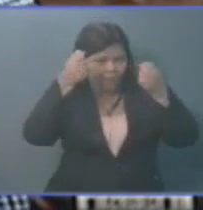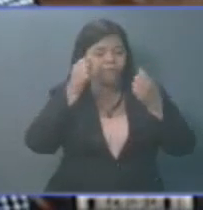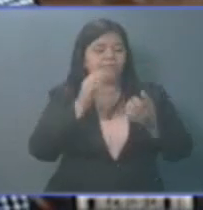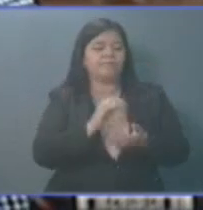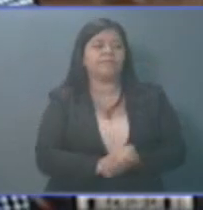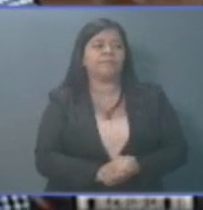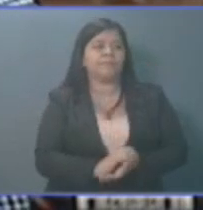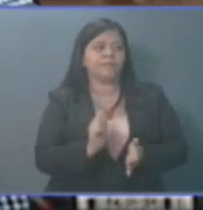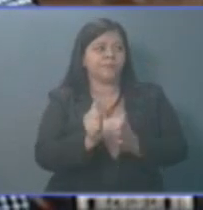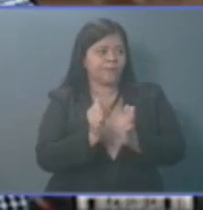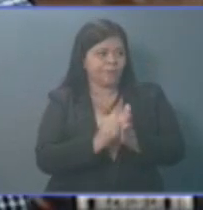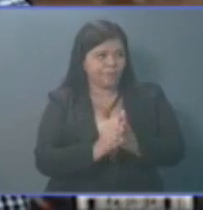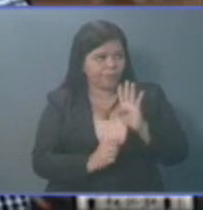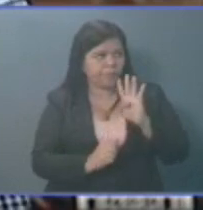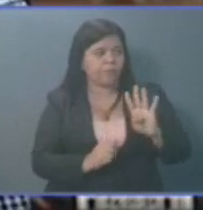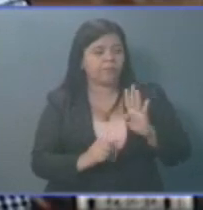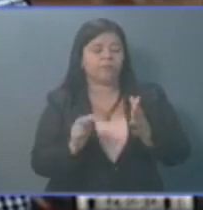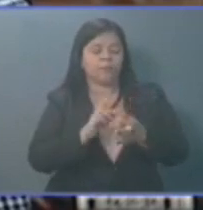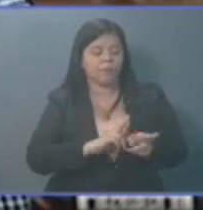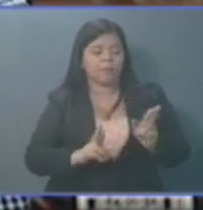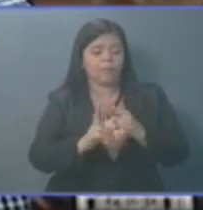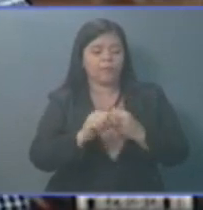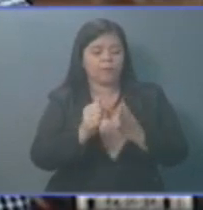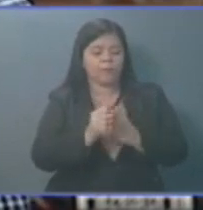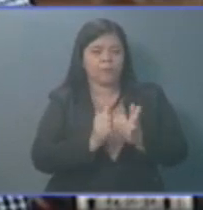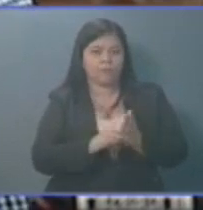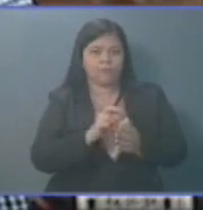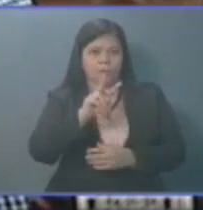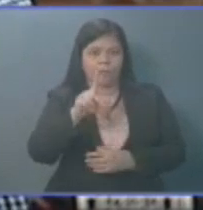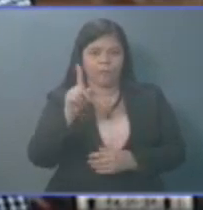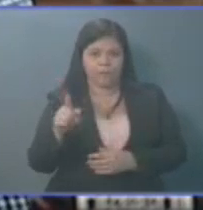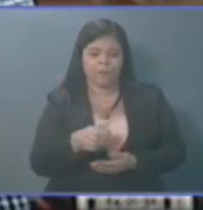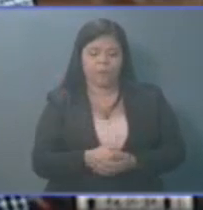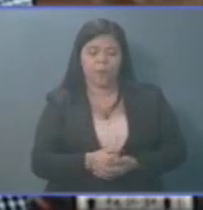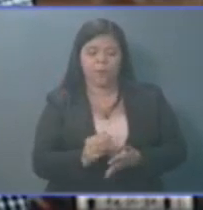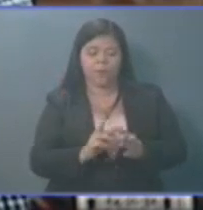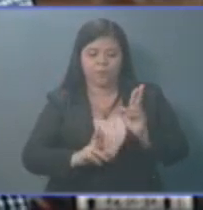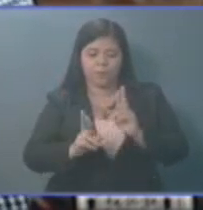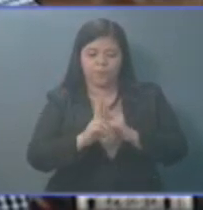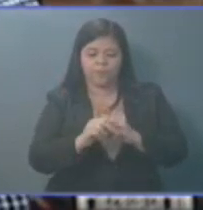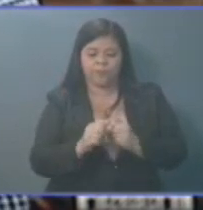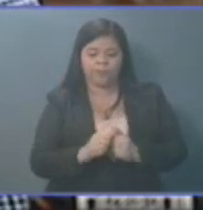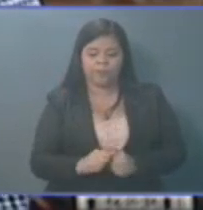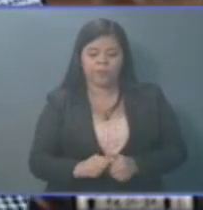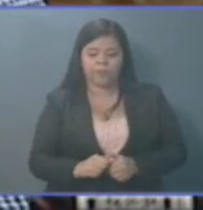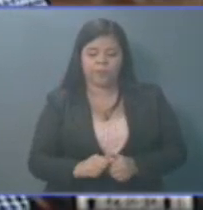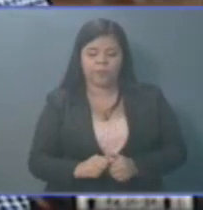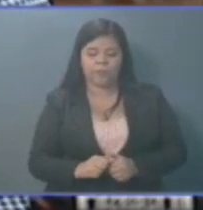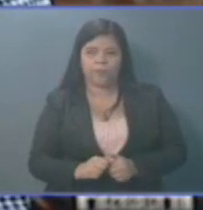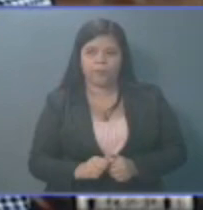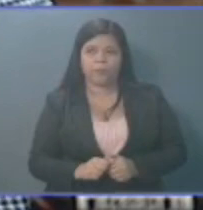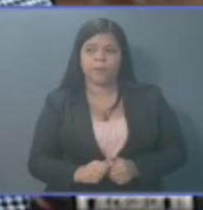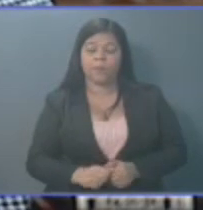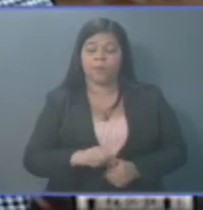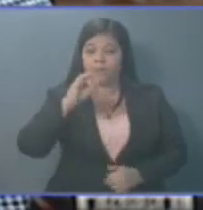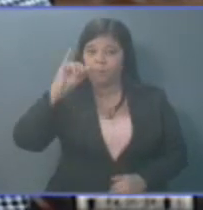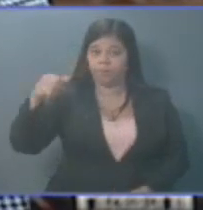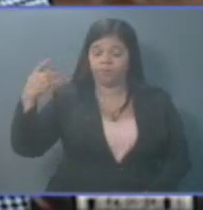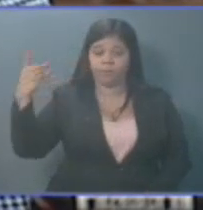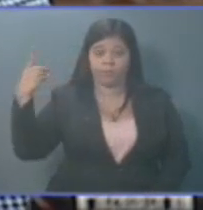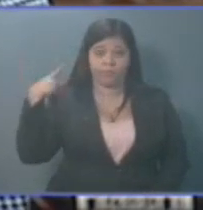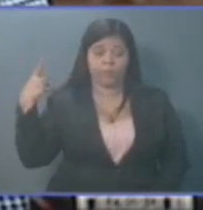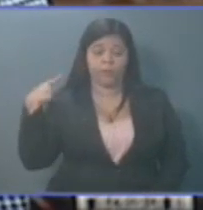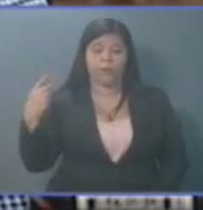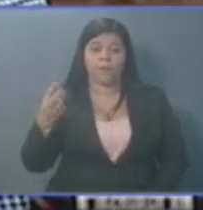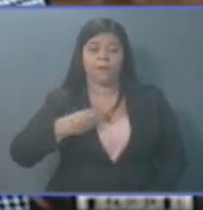Artículo 4. Refórmase el artículo 21 de la manera siguiente. La Junta Directiva, a